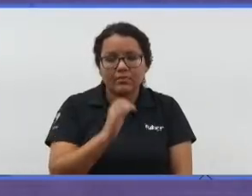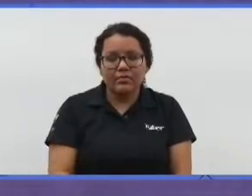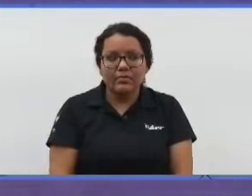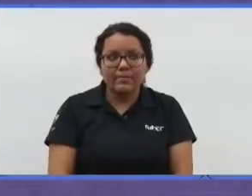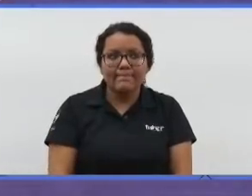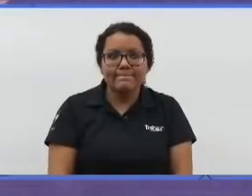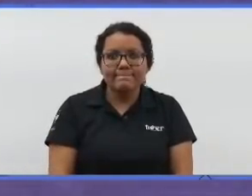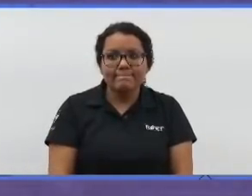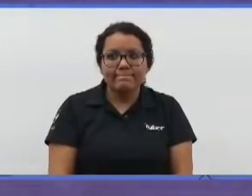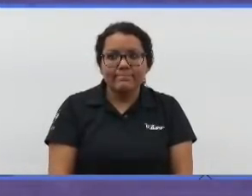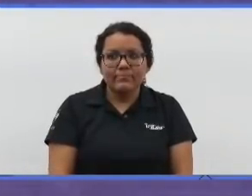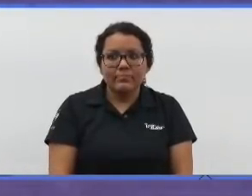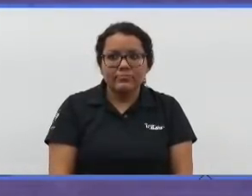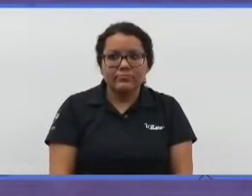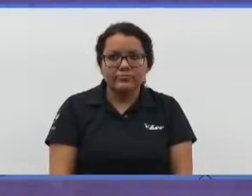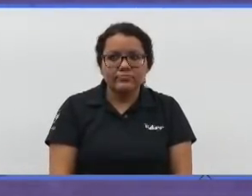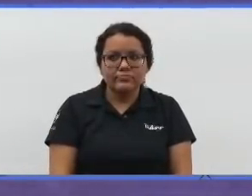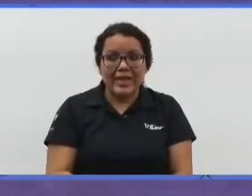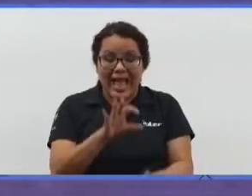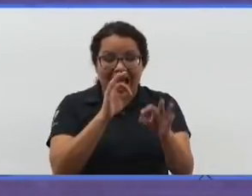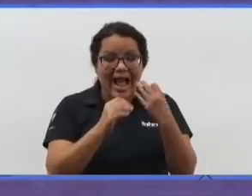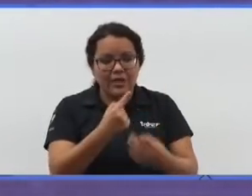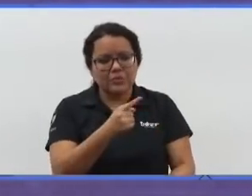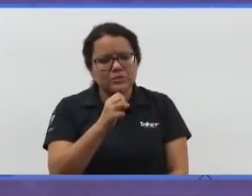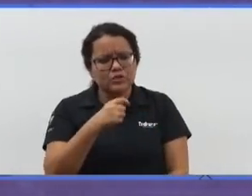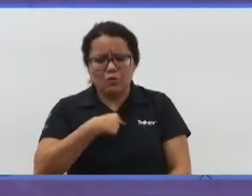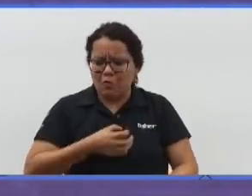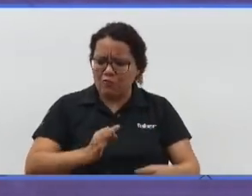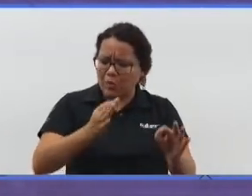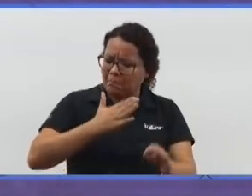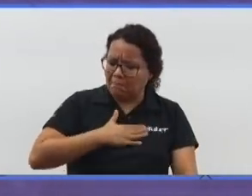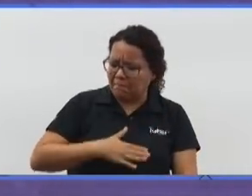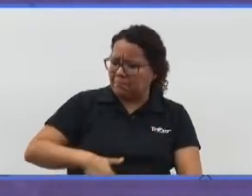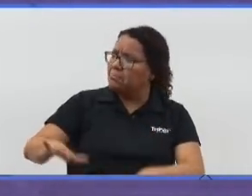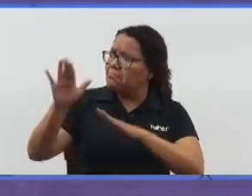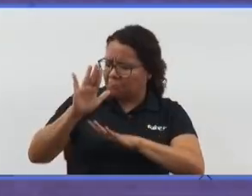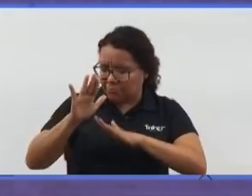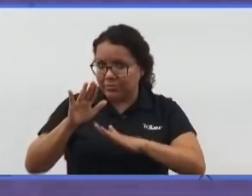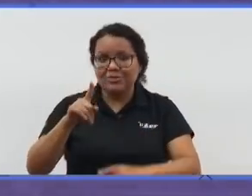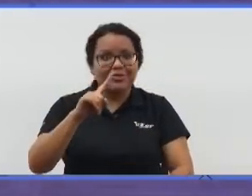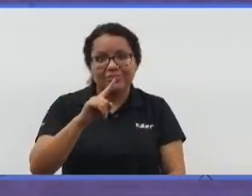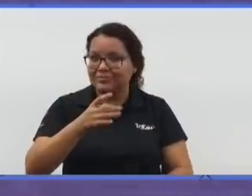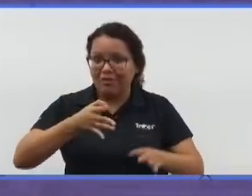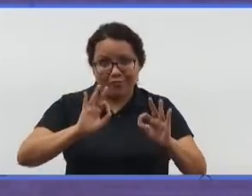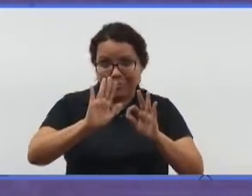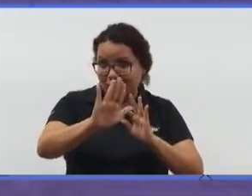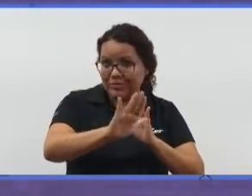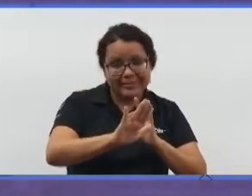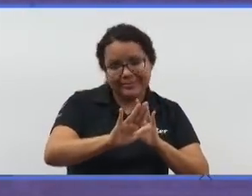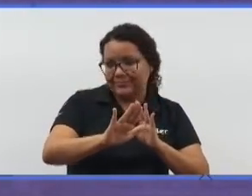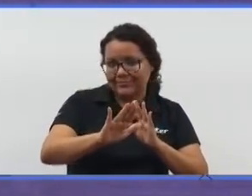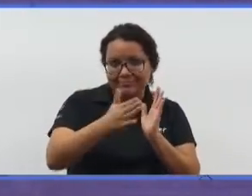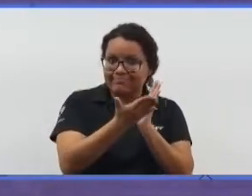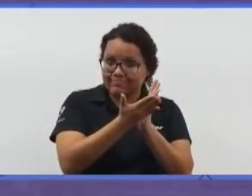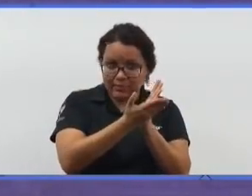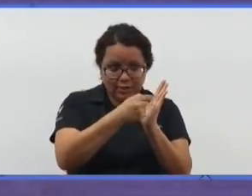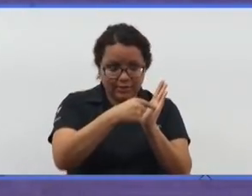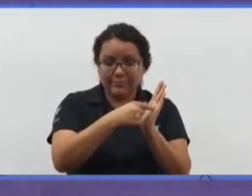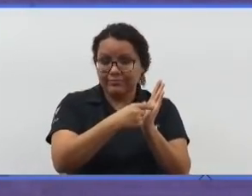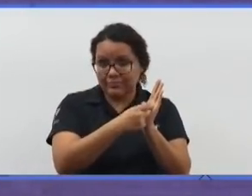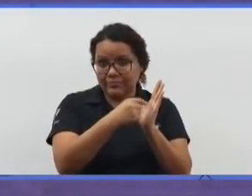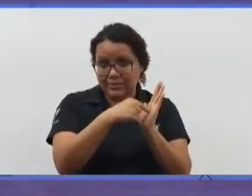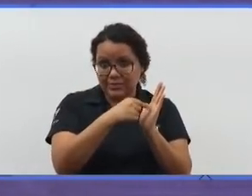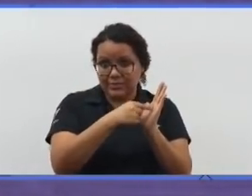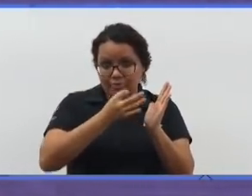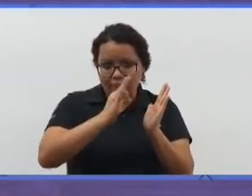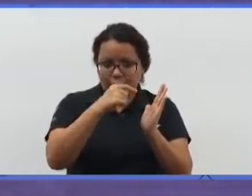los privados a tu manera describe a tu maneras a la manera que el señor estableció mucho